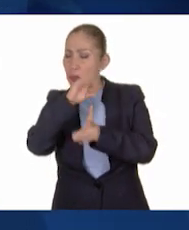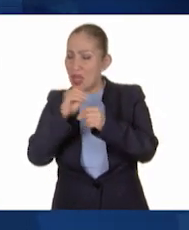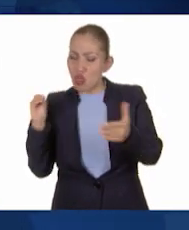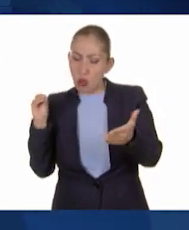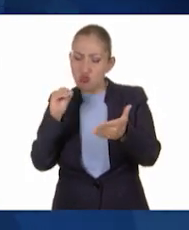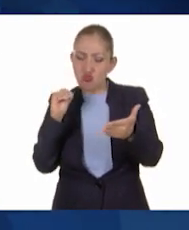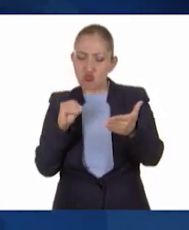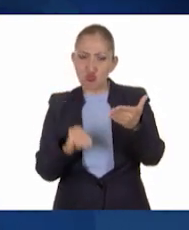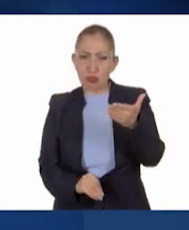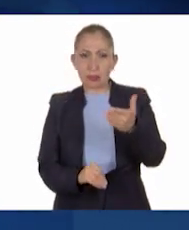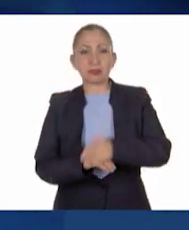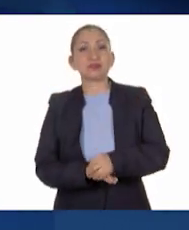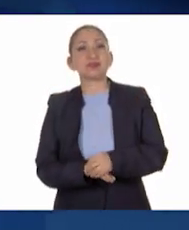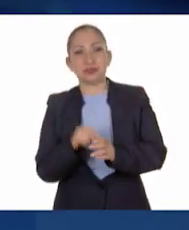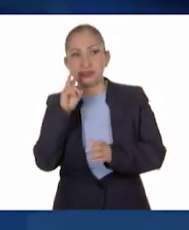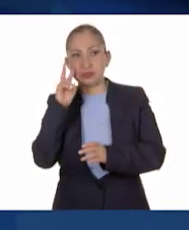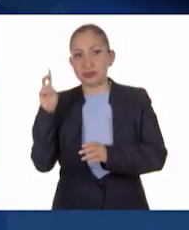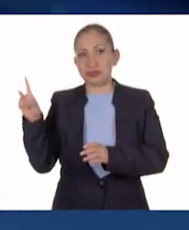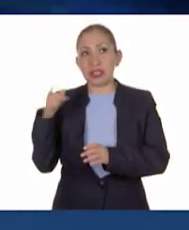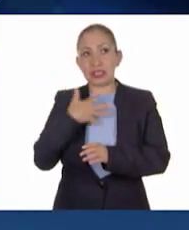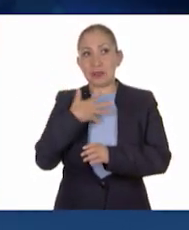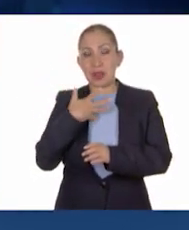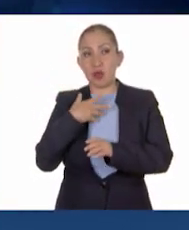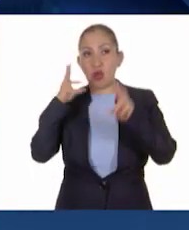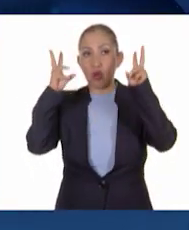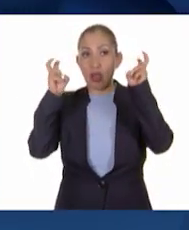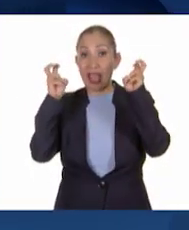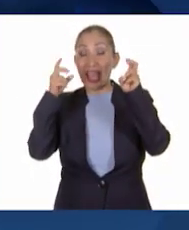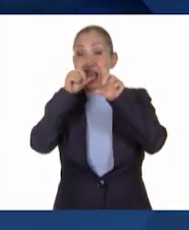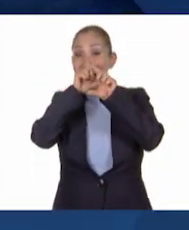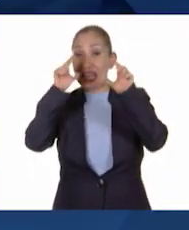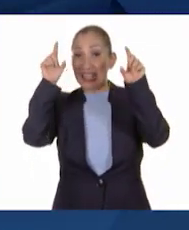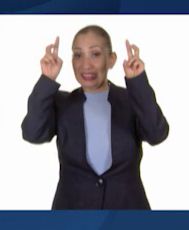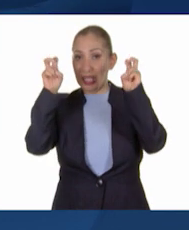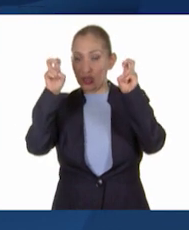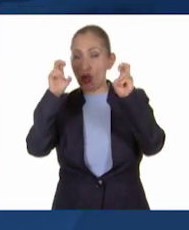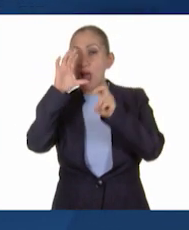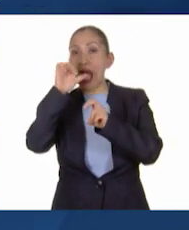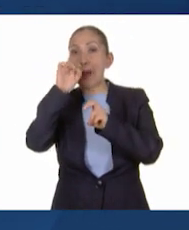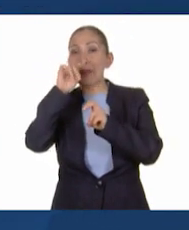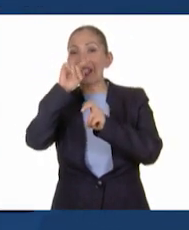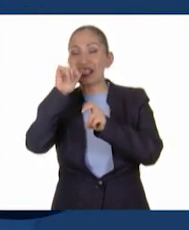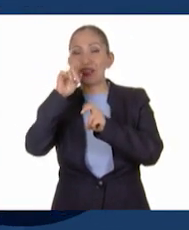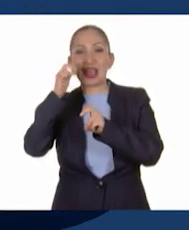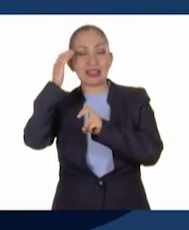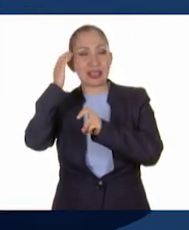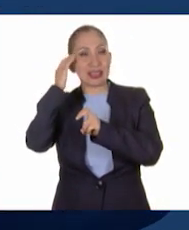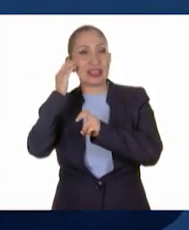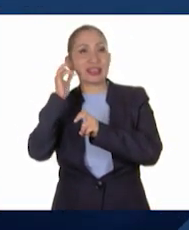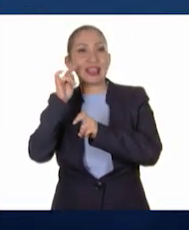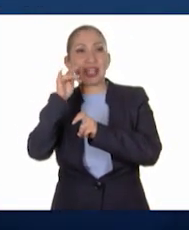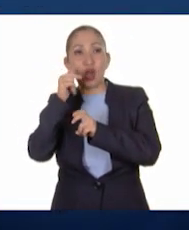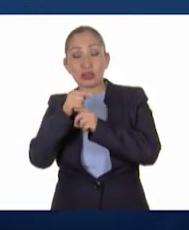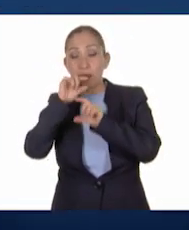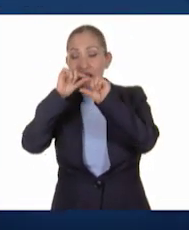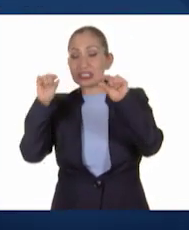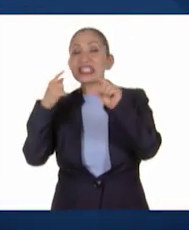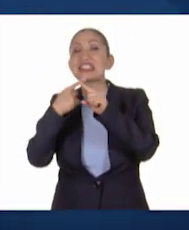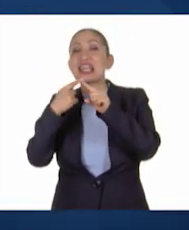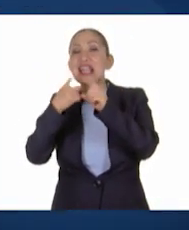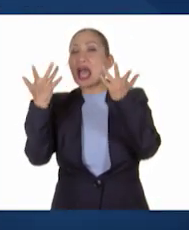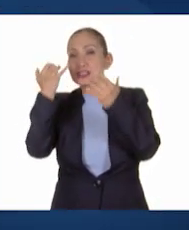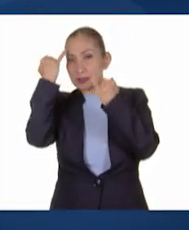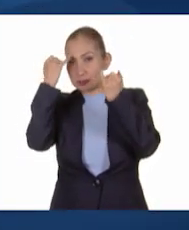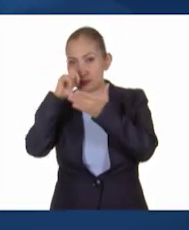estas marcas. Y ahí lo podemos ver. Tenemos primero el título, que es La cabeza del dragón, después viene el autor y después nos indica